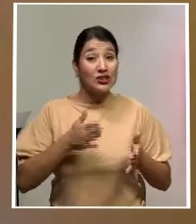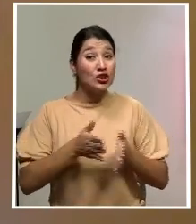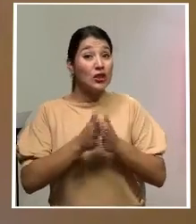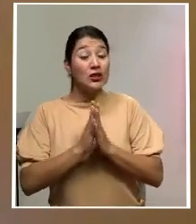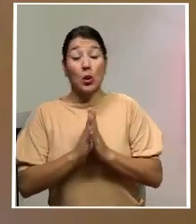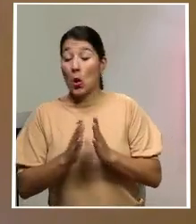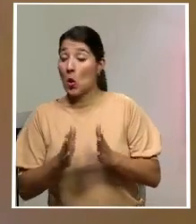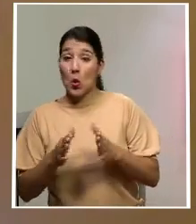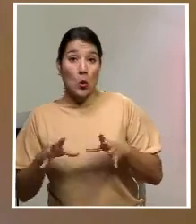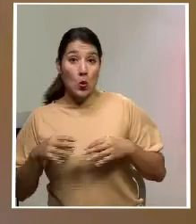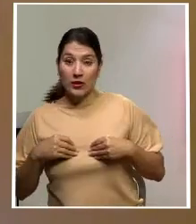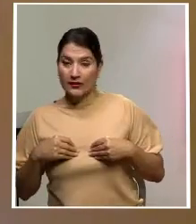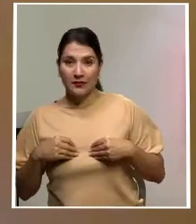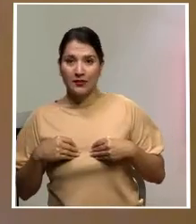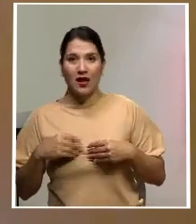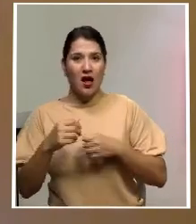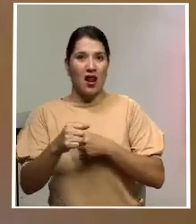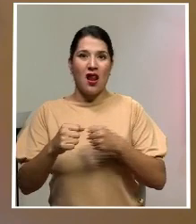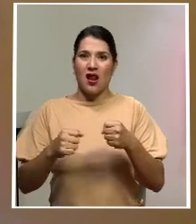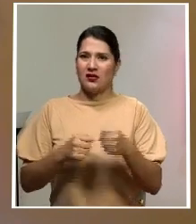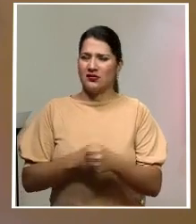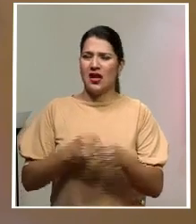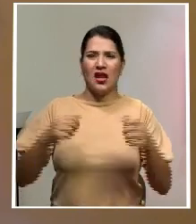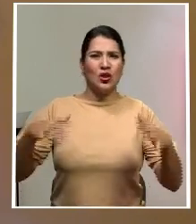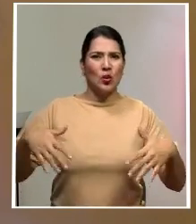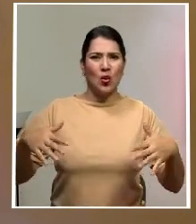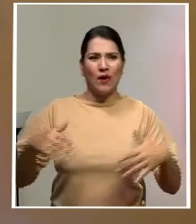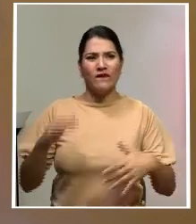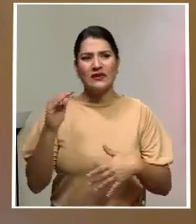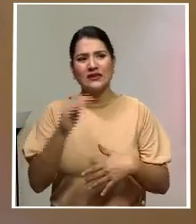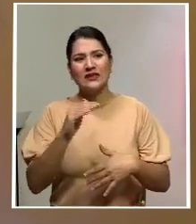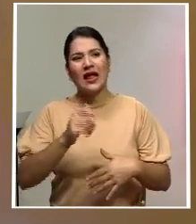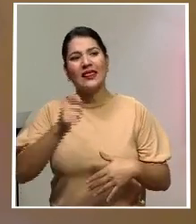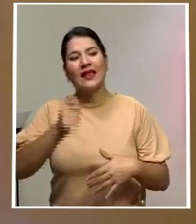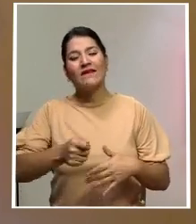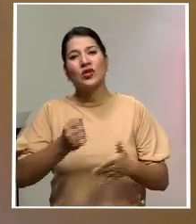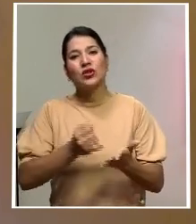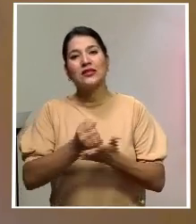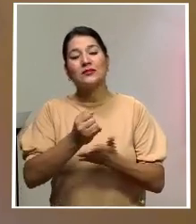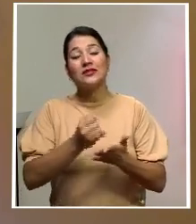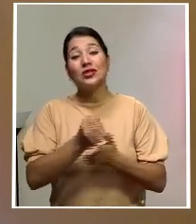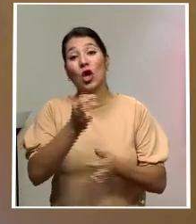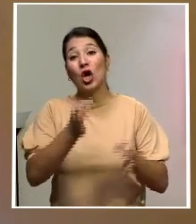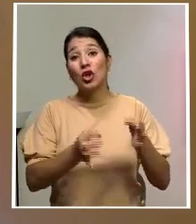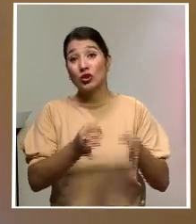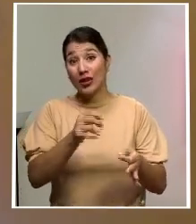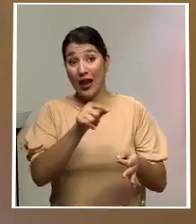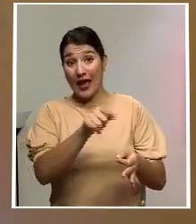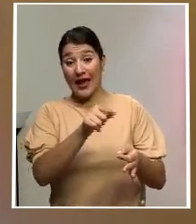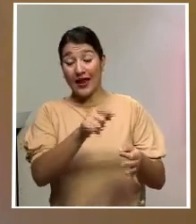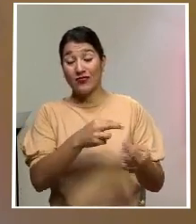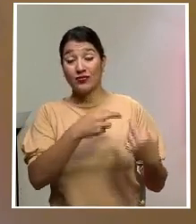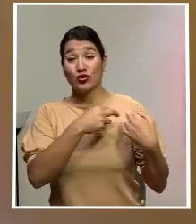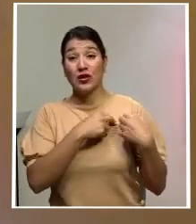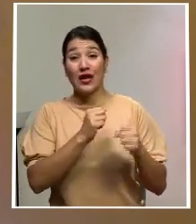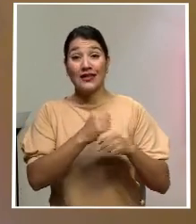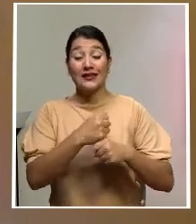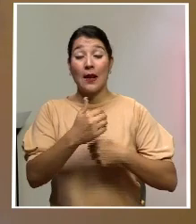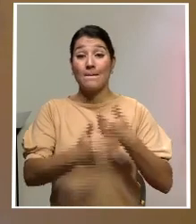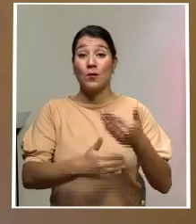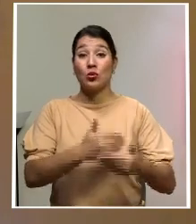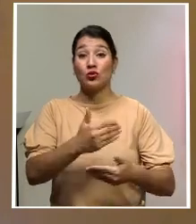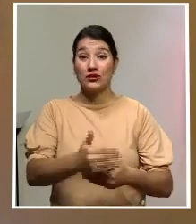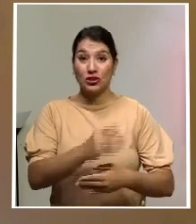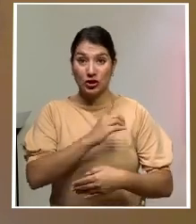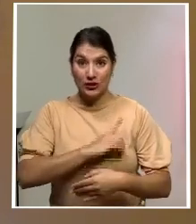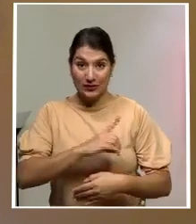rechaza, la sala no ha notificado al Tribunal de la Inspección Judicial, que es el encargado de hacer el proceso disciplinario. La sala